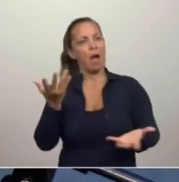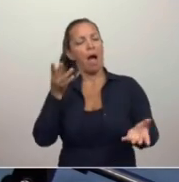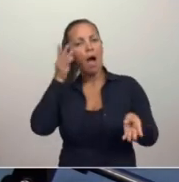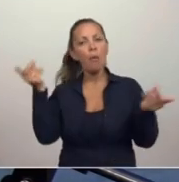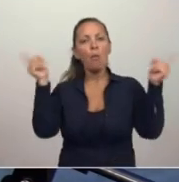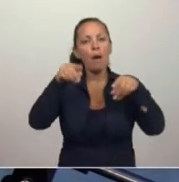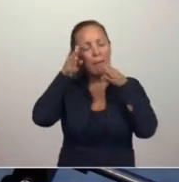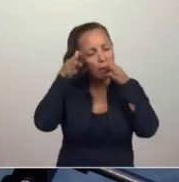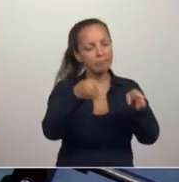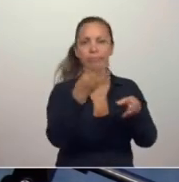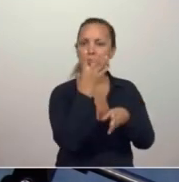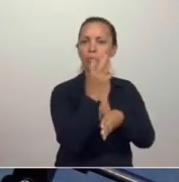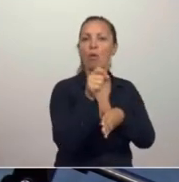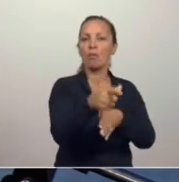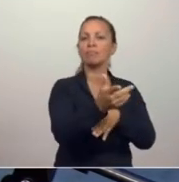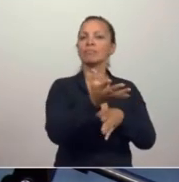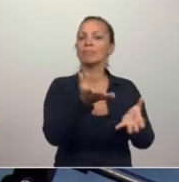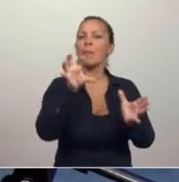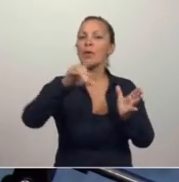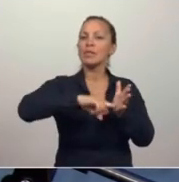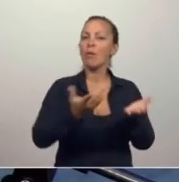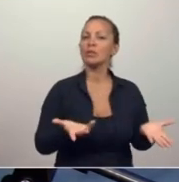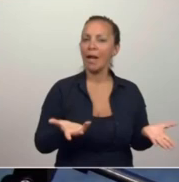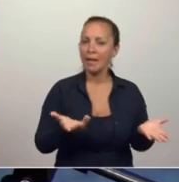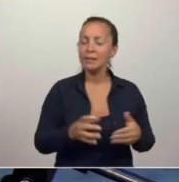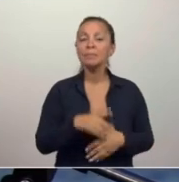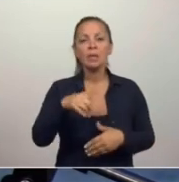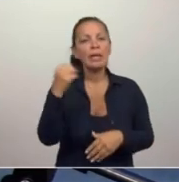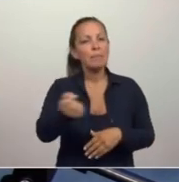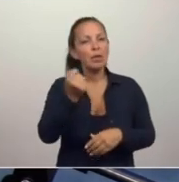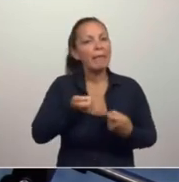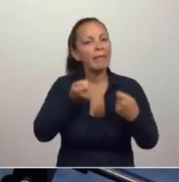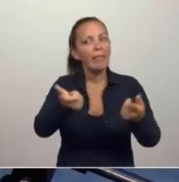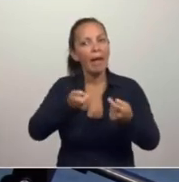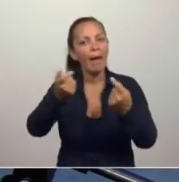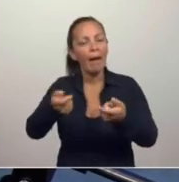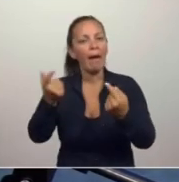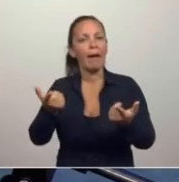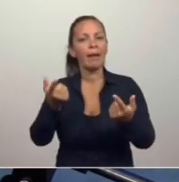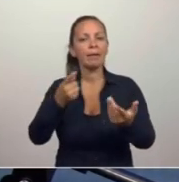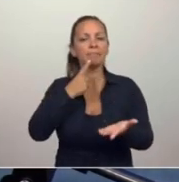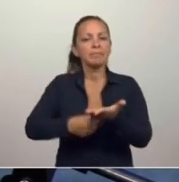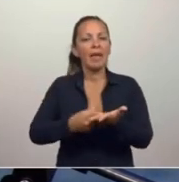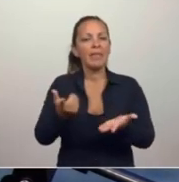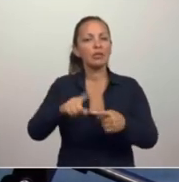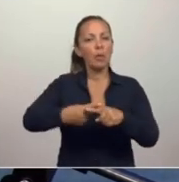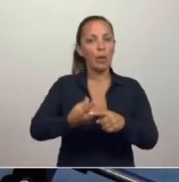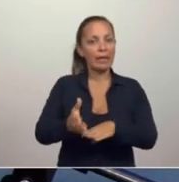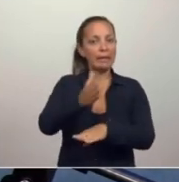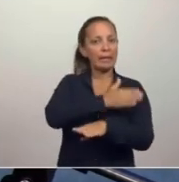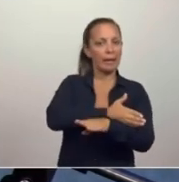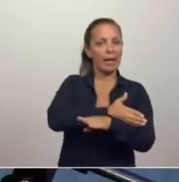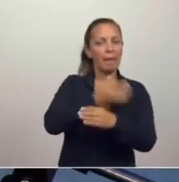los atractivos de nuestra provincia pero era importante generar una serie de políticas que